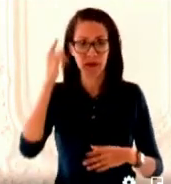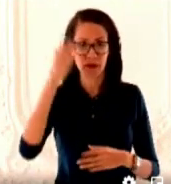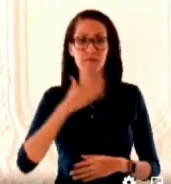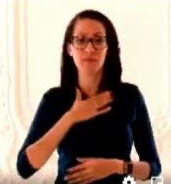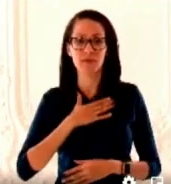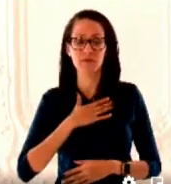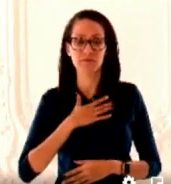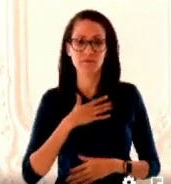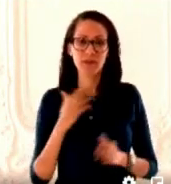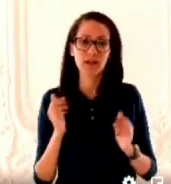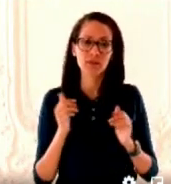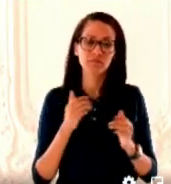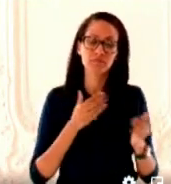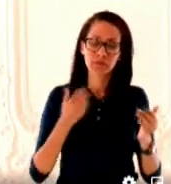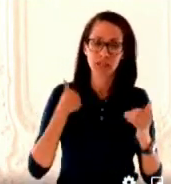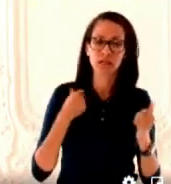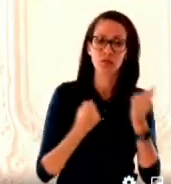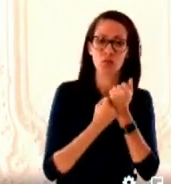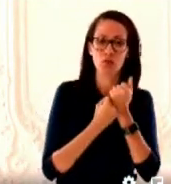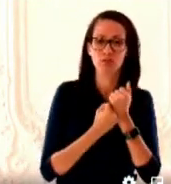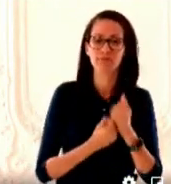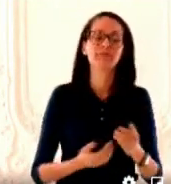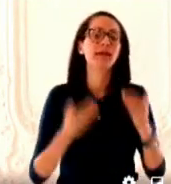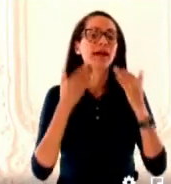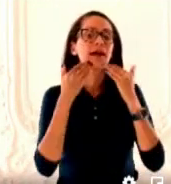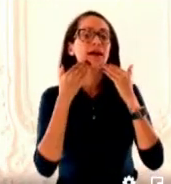él. Gracias, Juan Carlos.